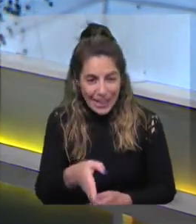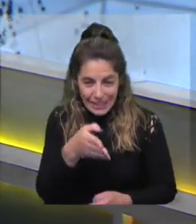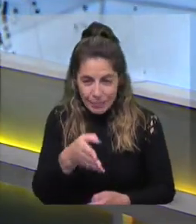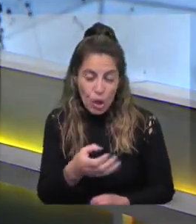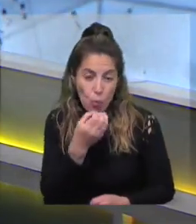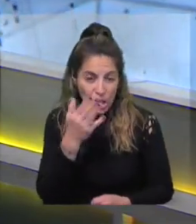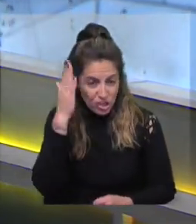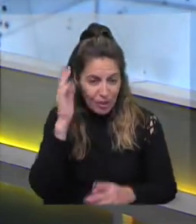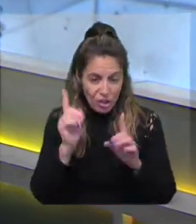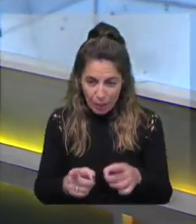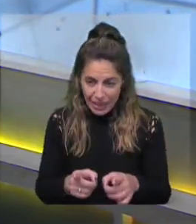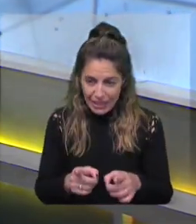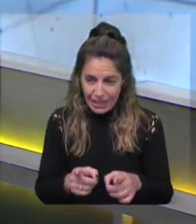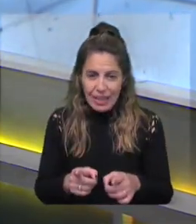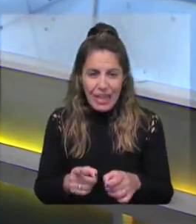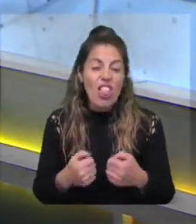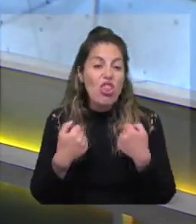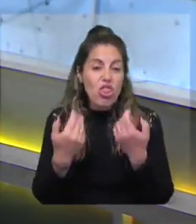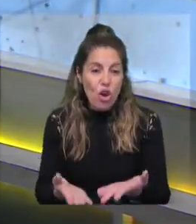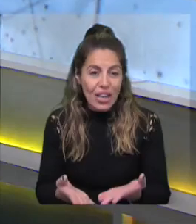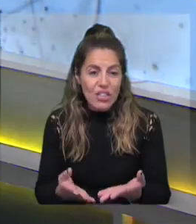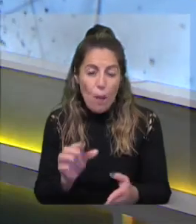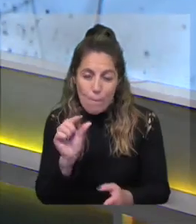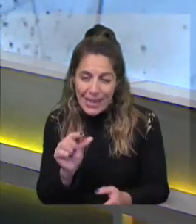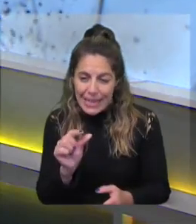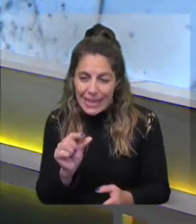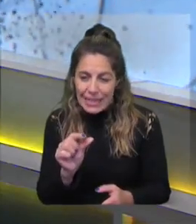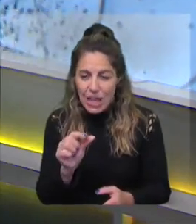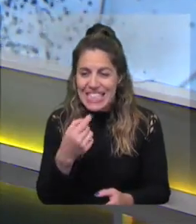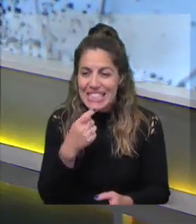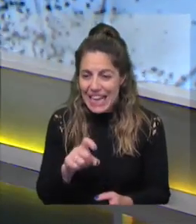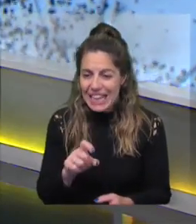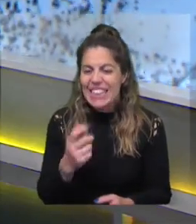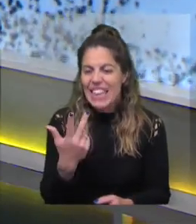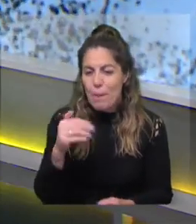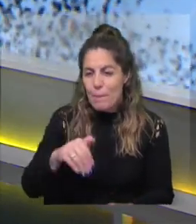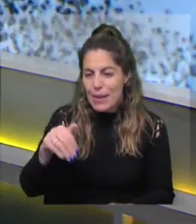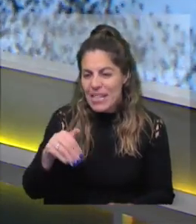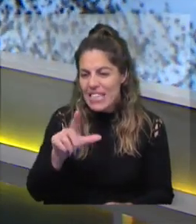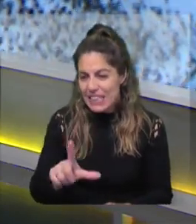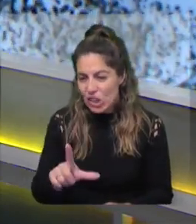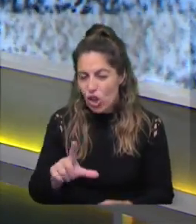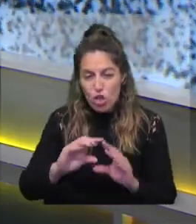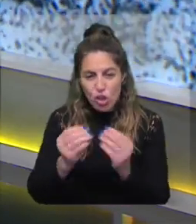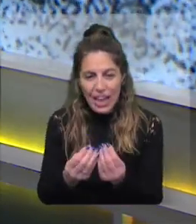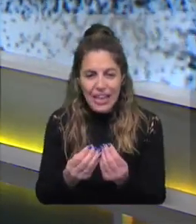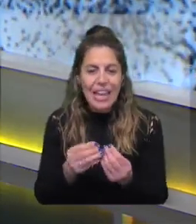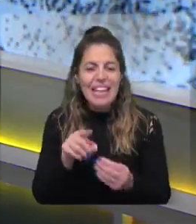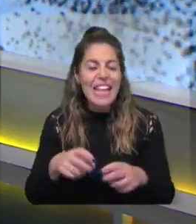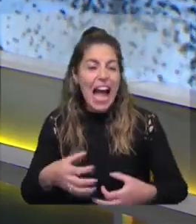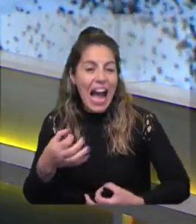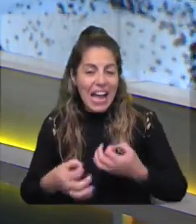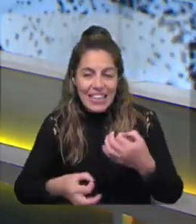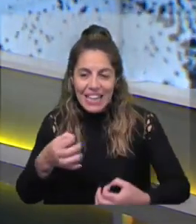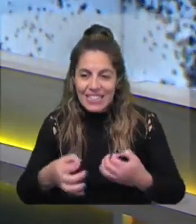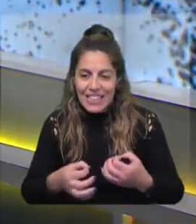bueno saberlo también, supone la donación de una pequeña muestra de sangre, 3 mililitros en total, la cual será analizada